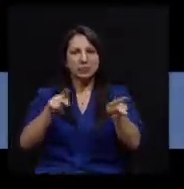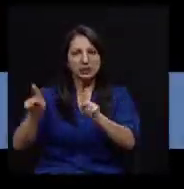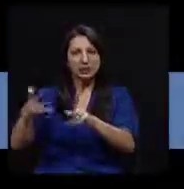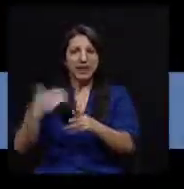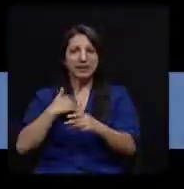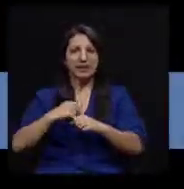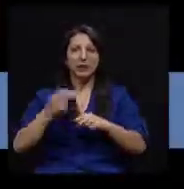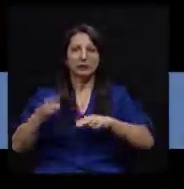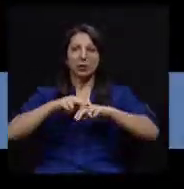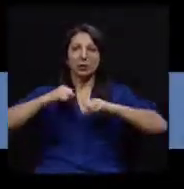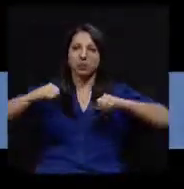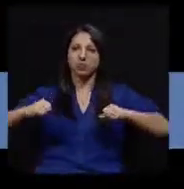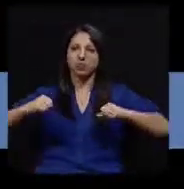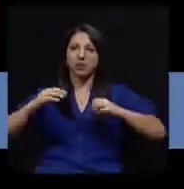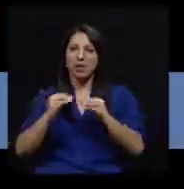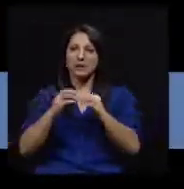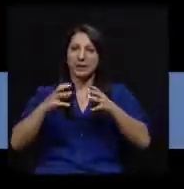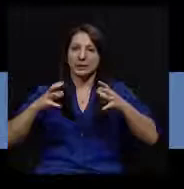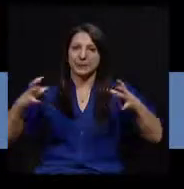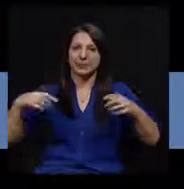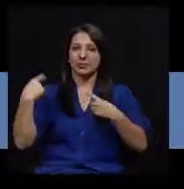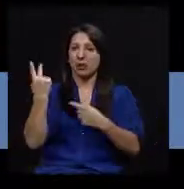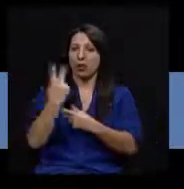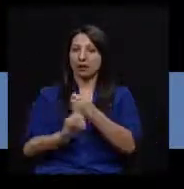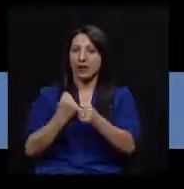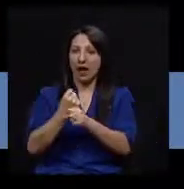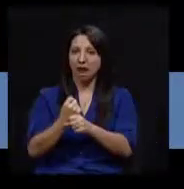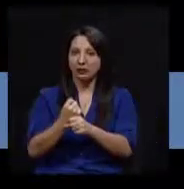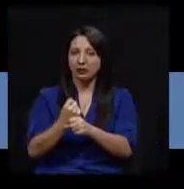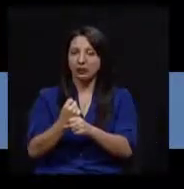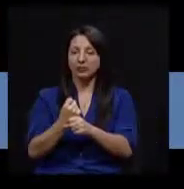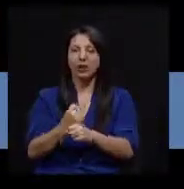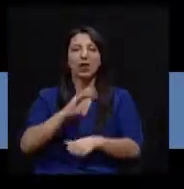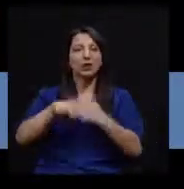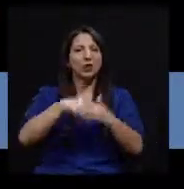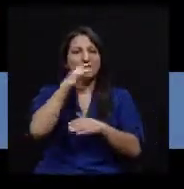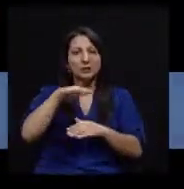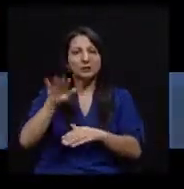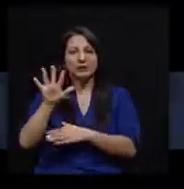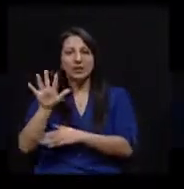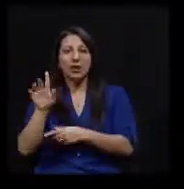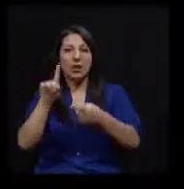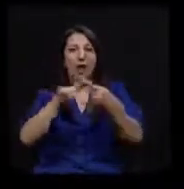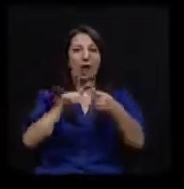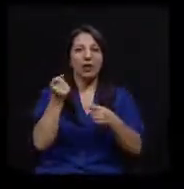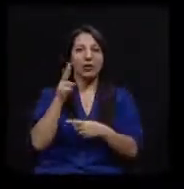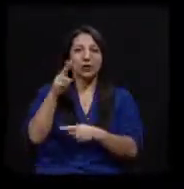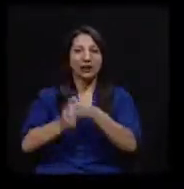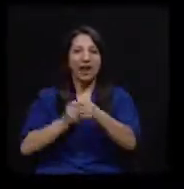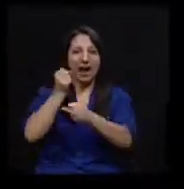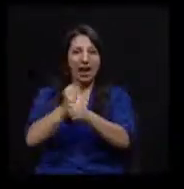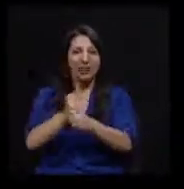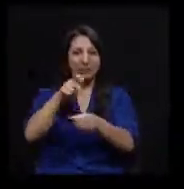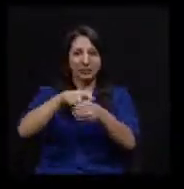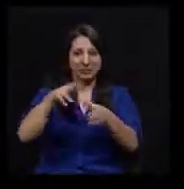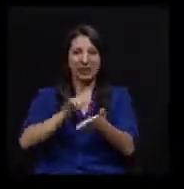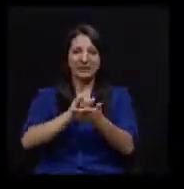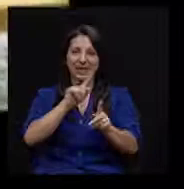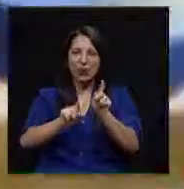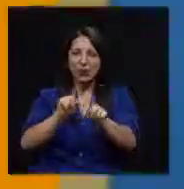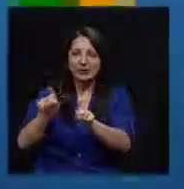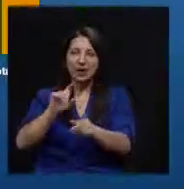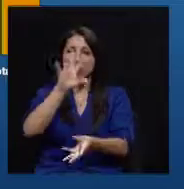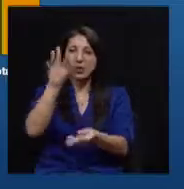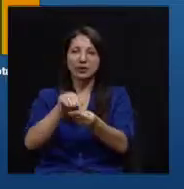con sobrepeso aumentó en los últimos 12 años. De todos los niños entre 5 y 12 años de edad que participaron en la encuesta,